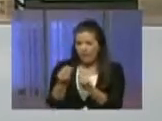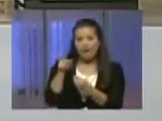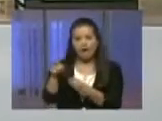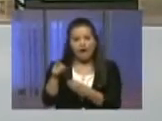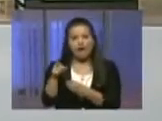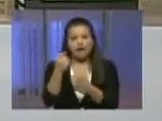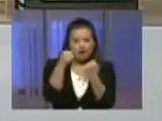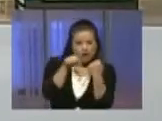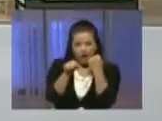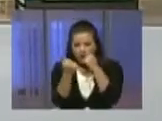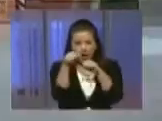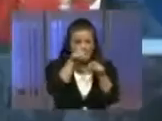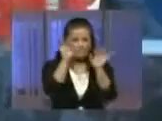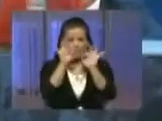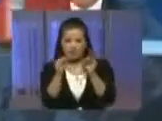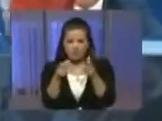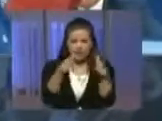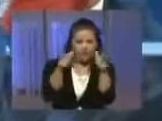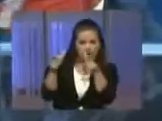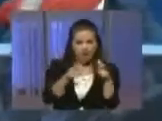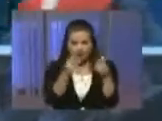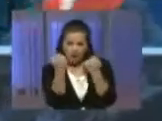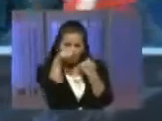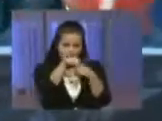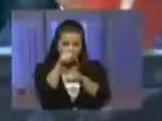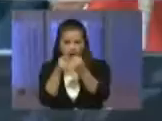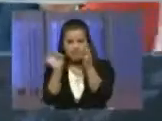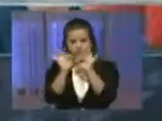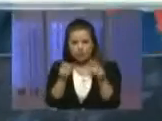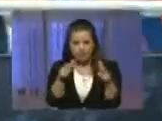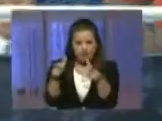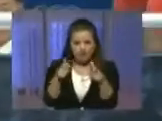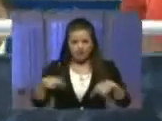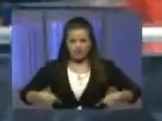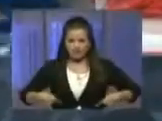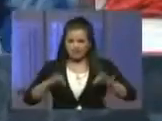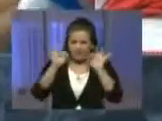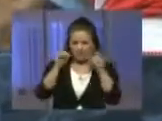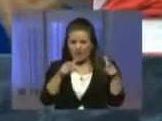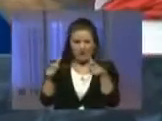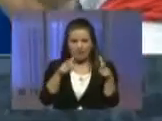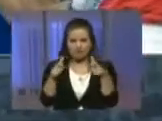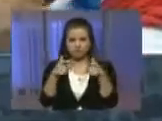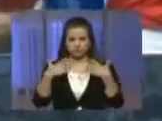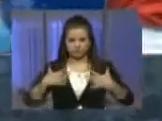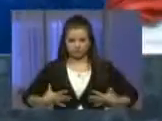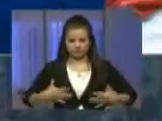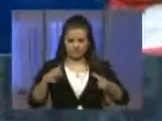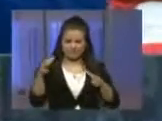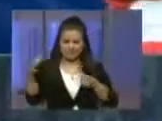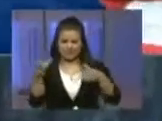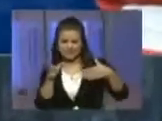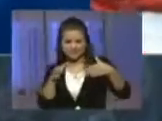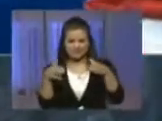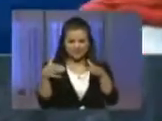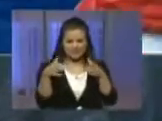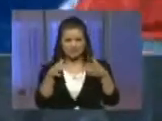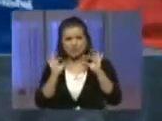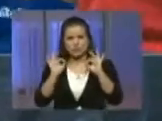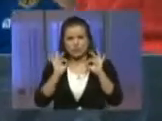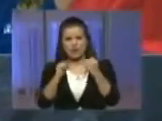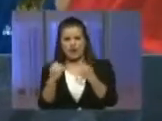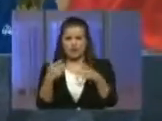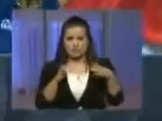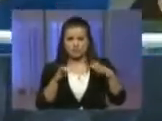ustedes se acuerdan del estilo de Antonio parrago ese estilo de mover la cintura así Mire llevarse los golpes pasaban los golpes de un lado para